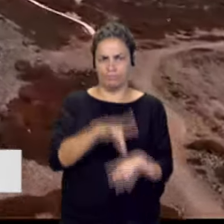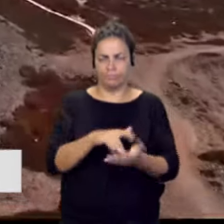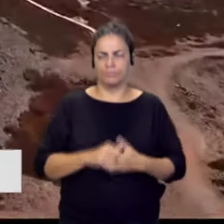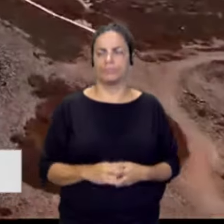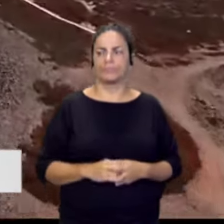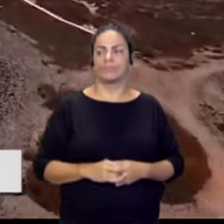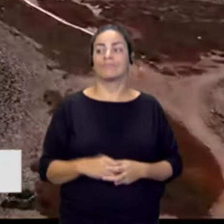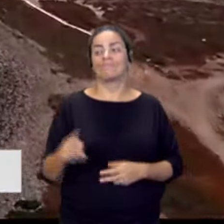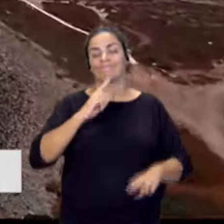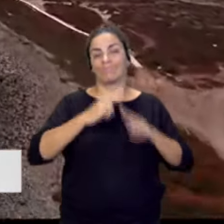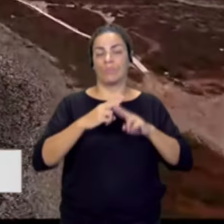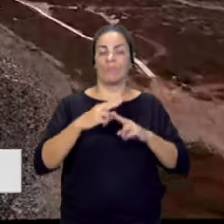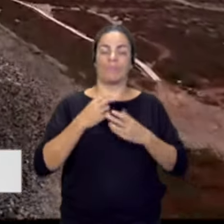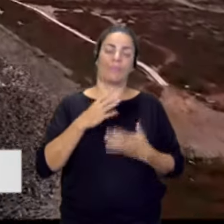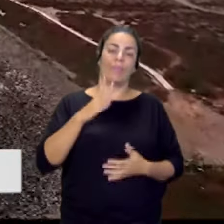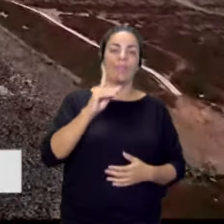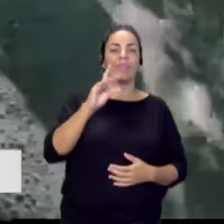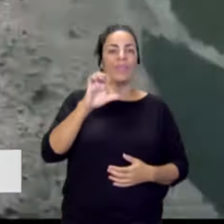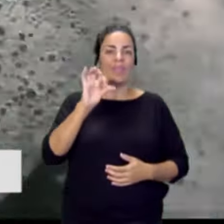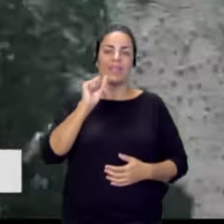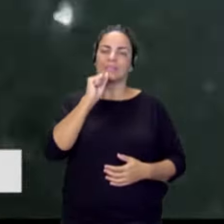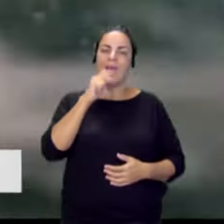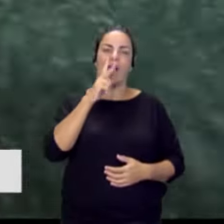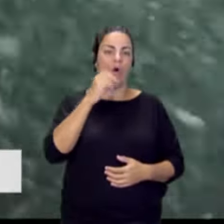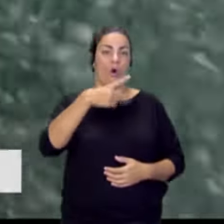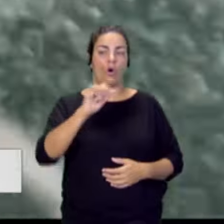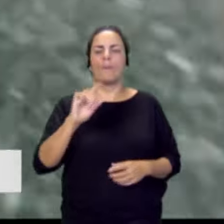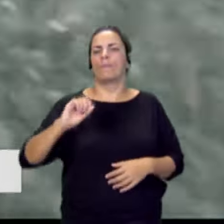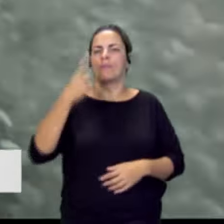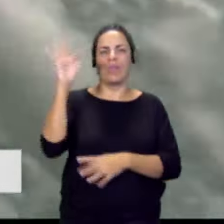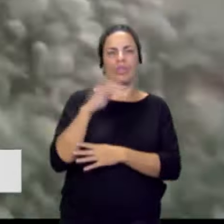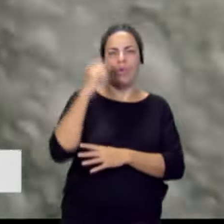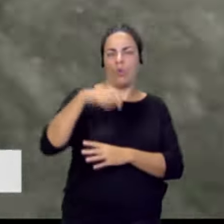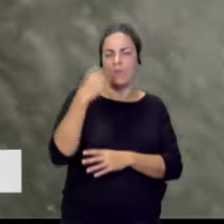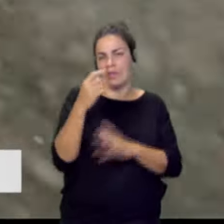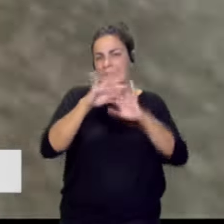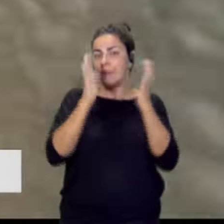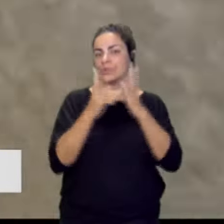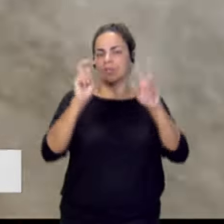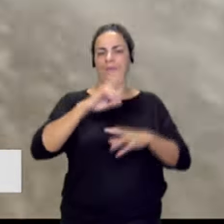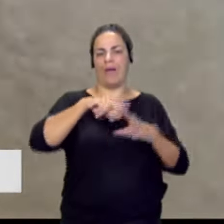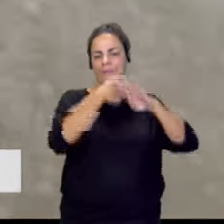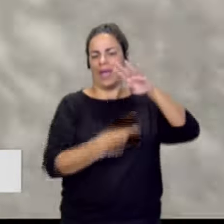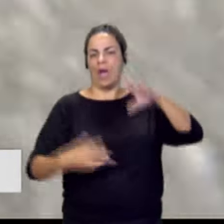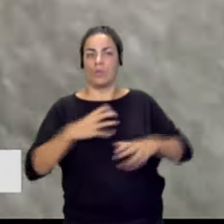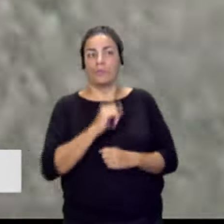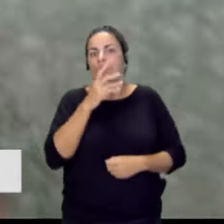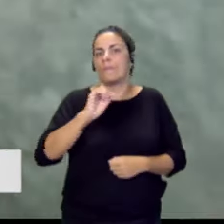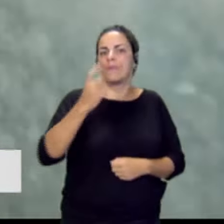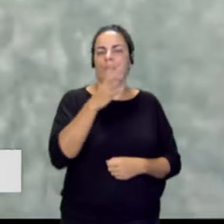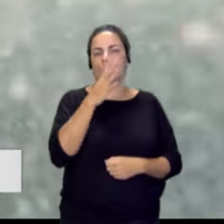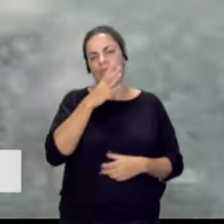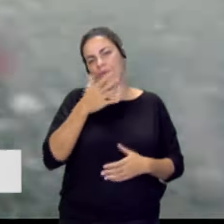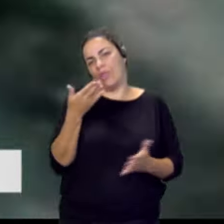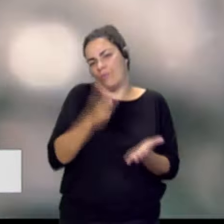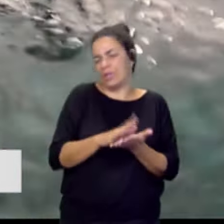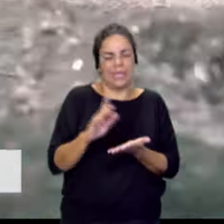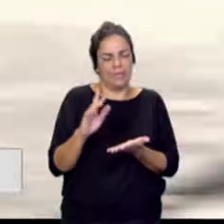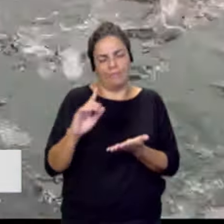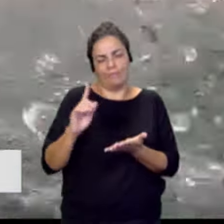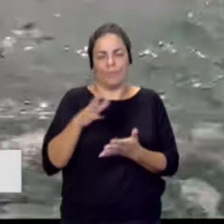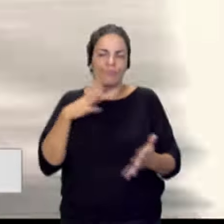Desahogo es el primer documental del mundo sobre ahogamientos. Supone la tercera causa de muerte no traumática. Este miércoles hablaremos de su